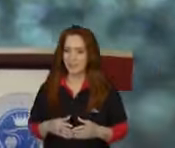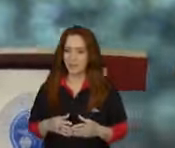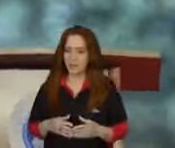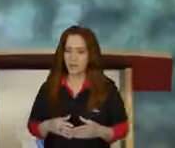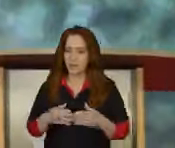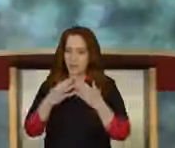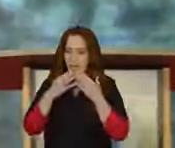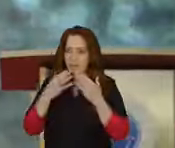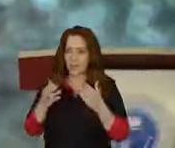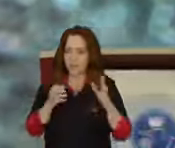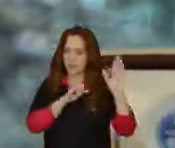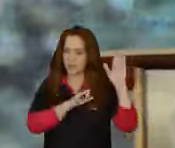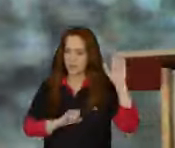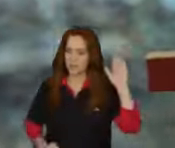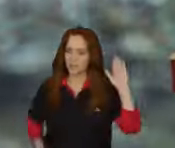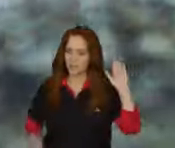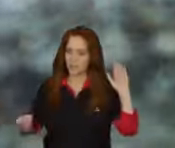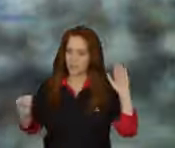Puede sentarse, escuche bien.